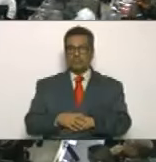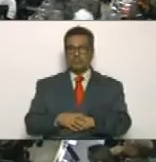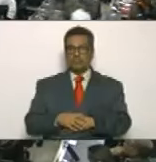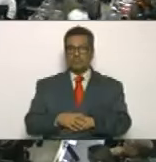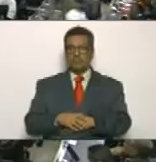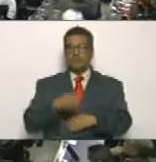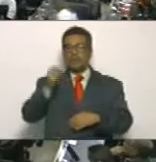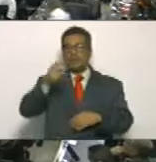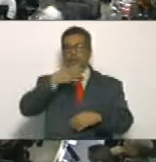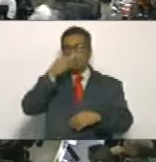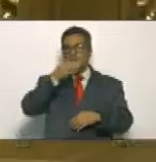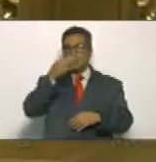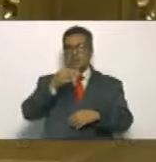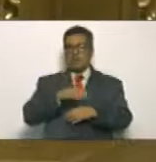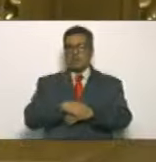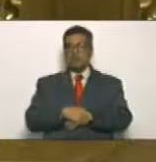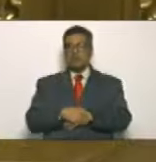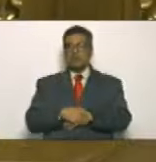Muy buenas tardes,